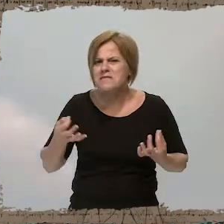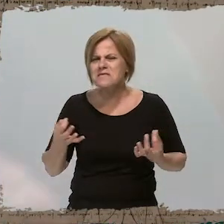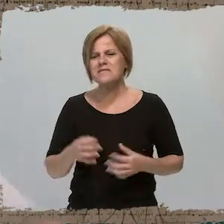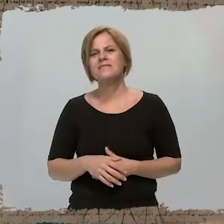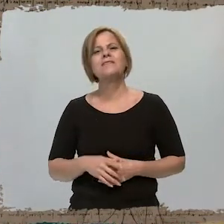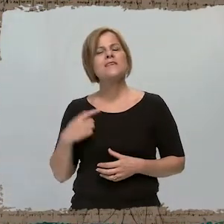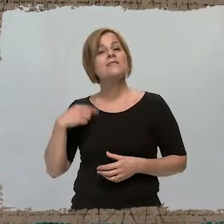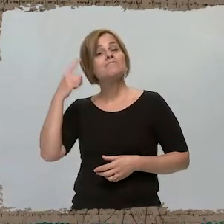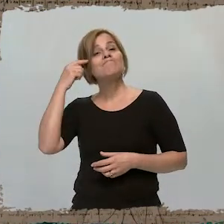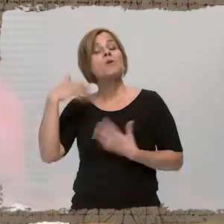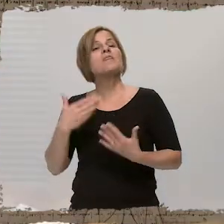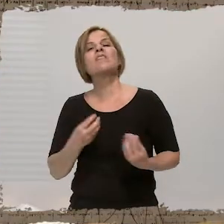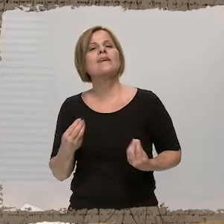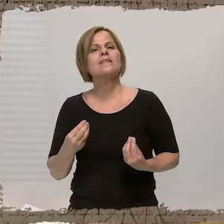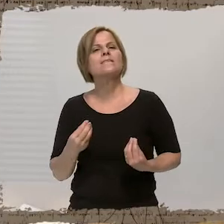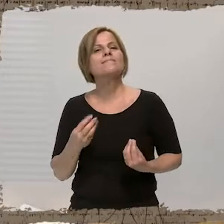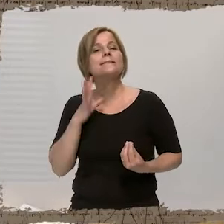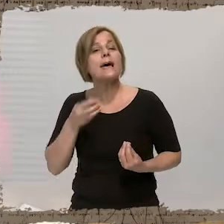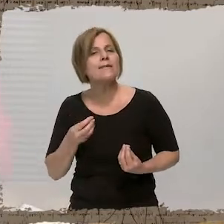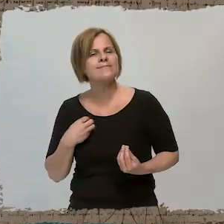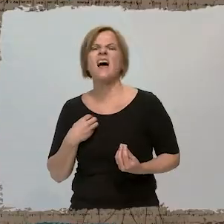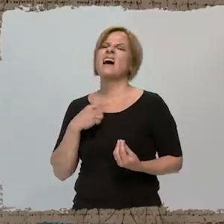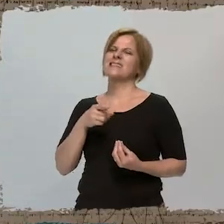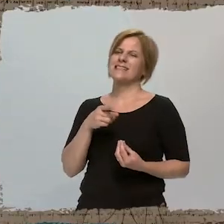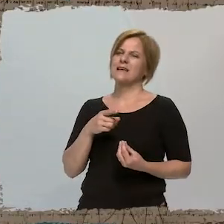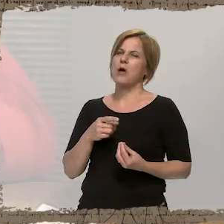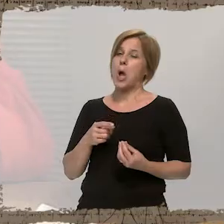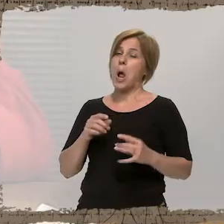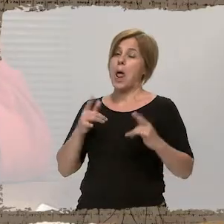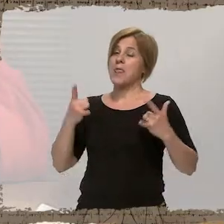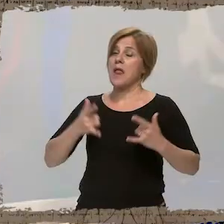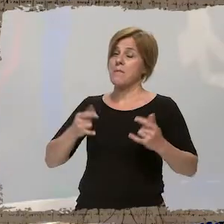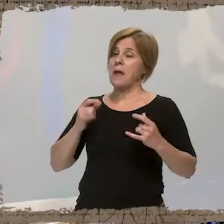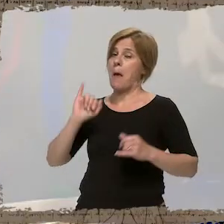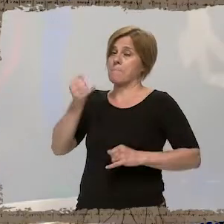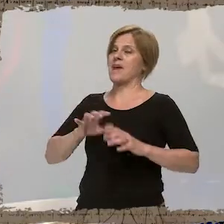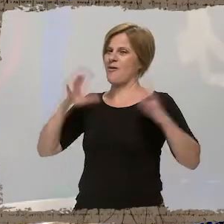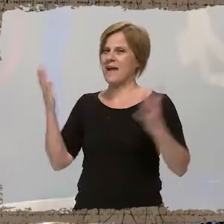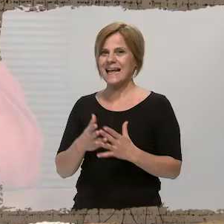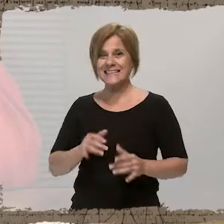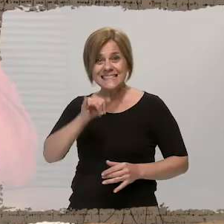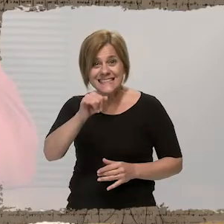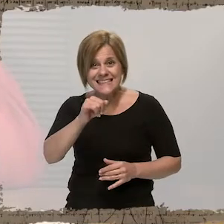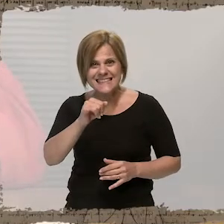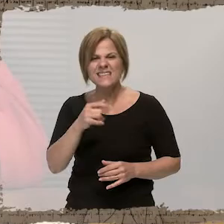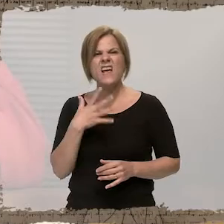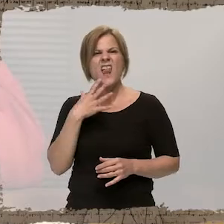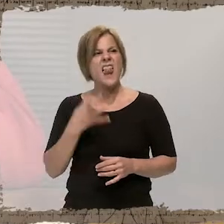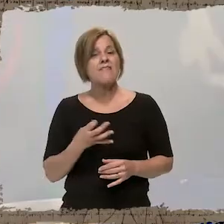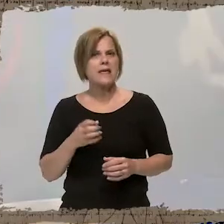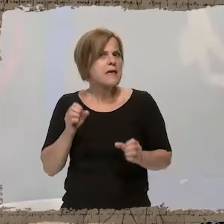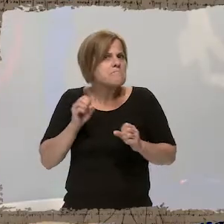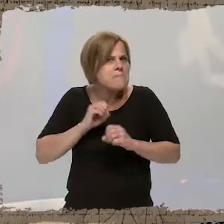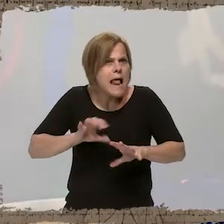emocionante sabes lo que aprendí yo que ya sé que sos el mejor trapero del mundo lo soy